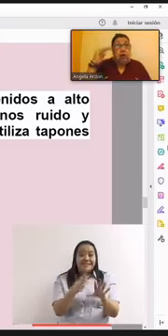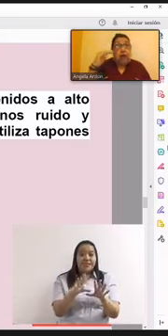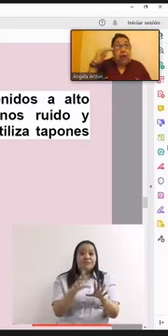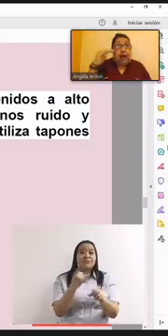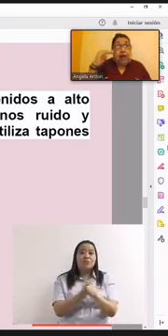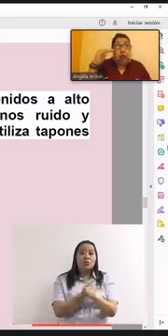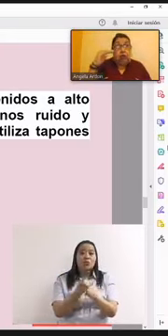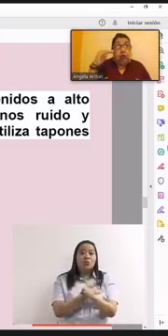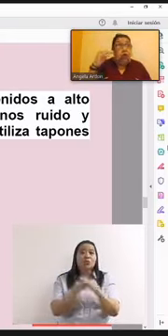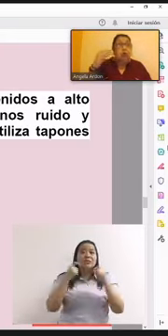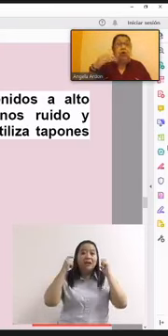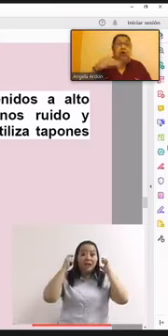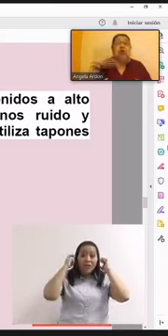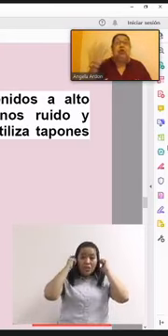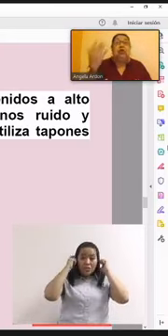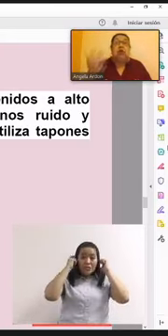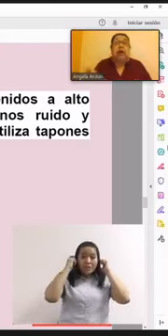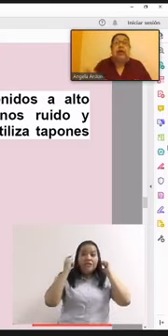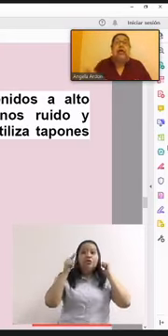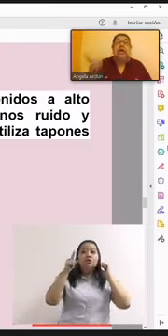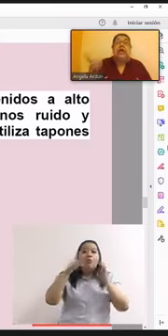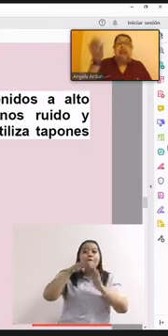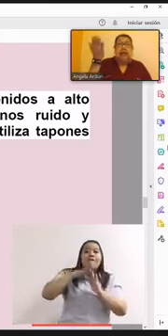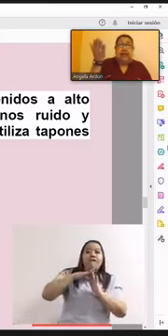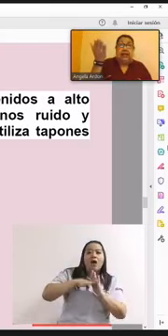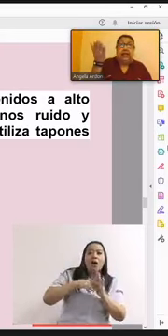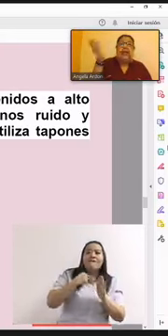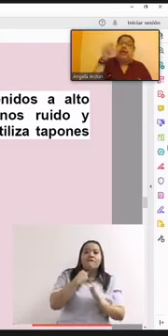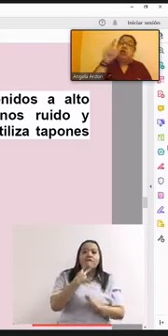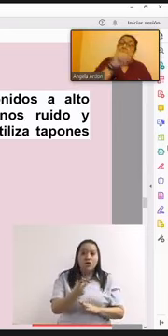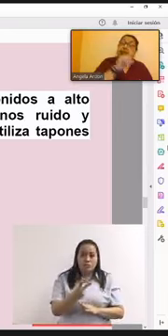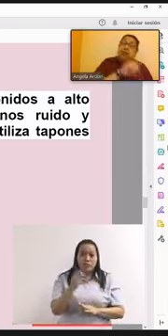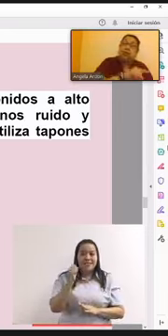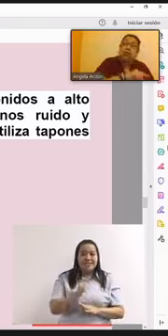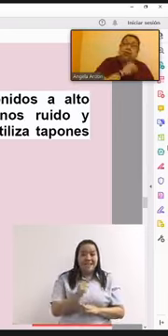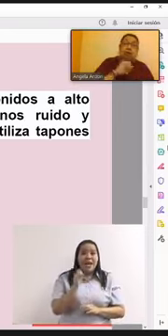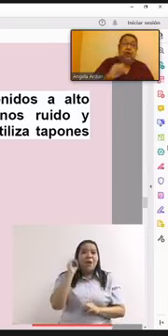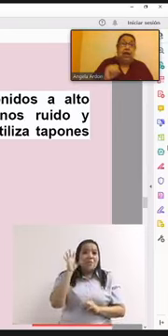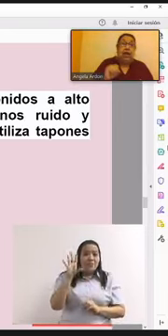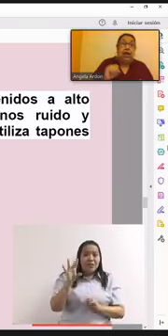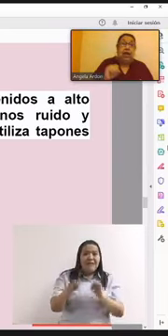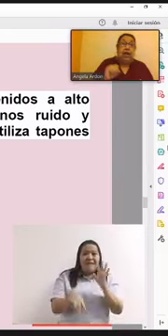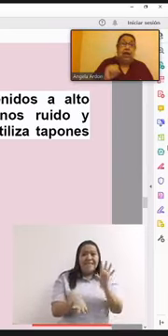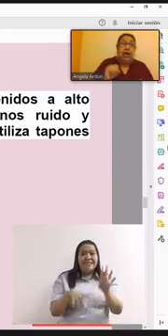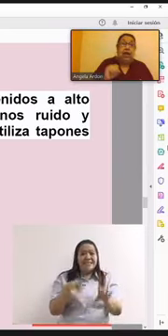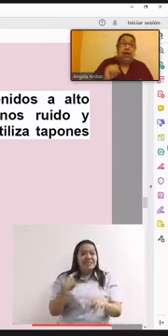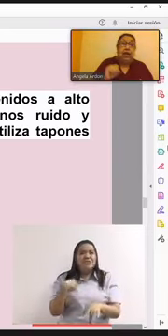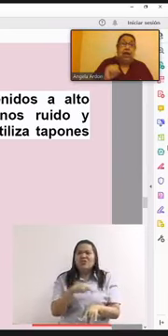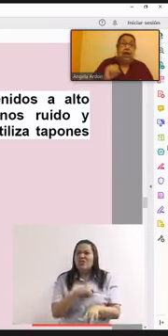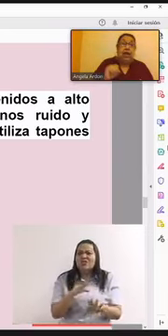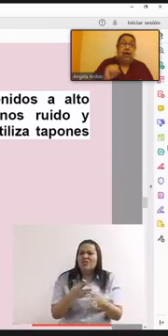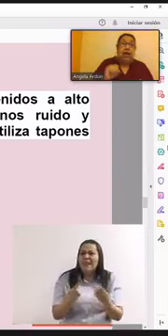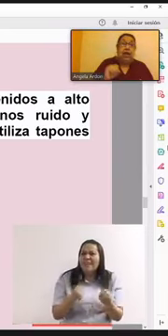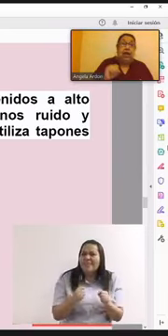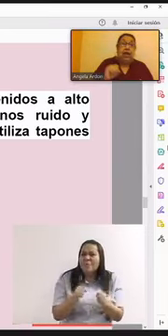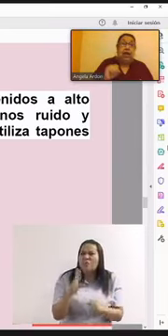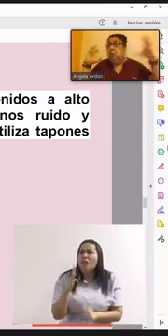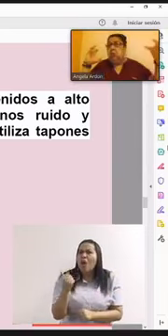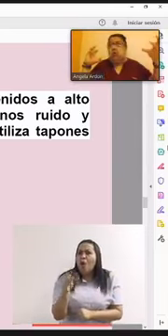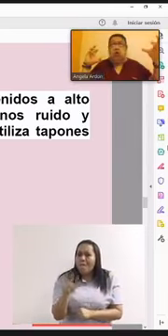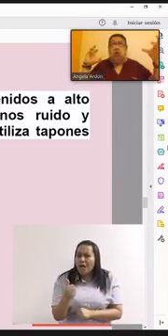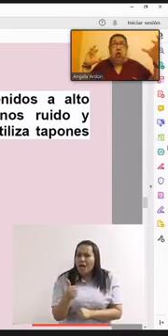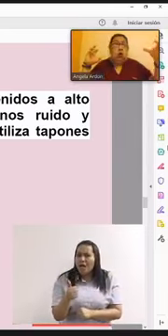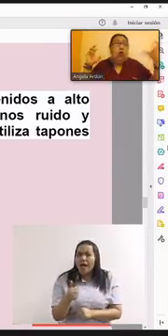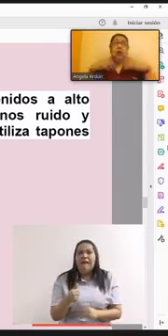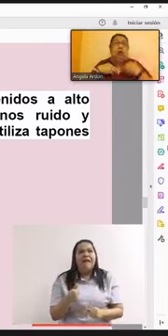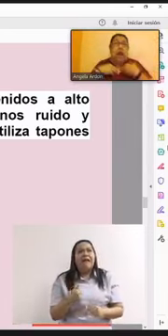le digo, baja la voz, porque ellos no se escuchan y gritan. Y eso es lo que hacemos nosotros. O nos vamos en un